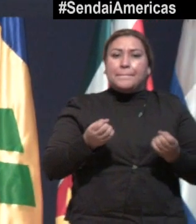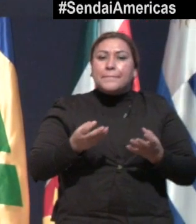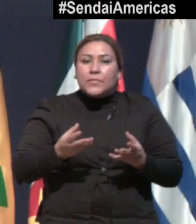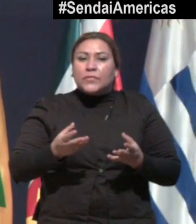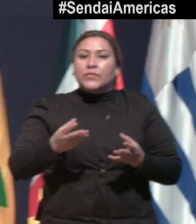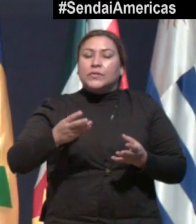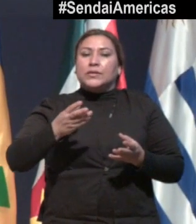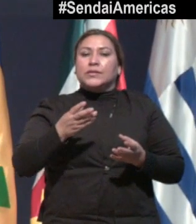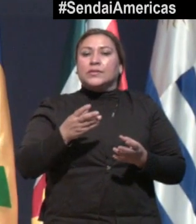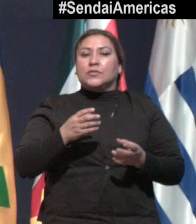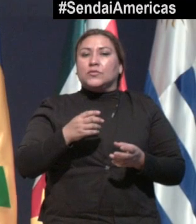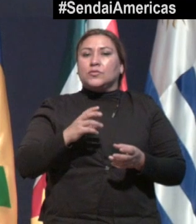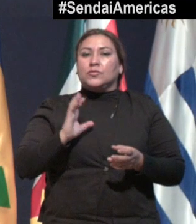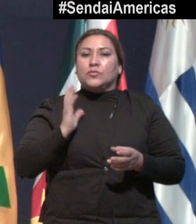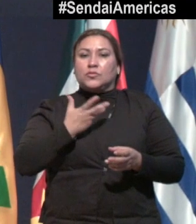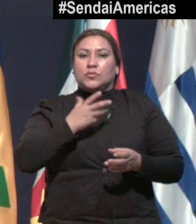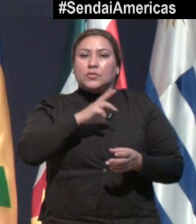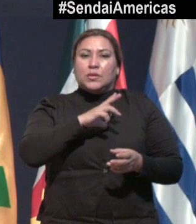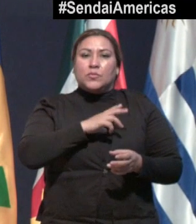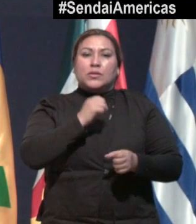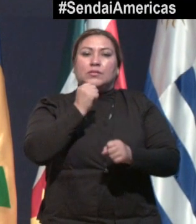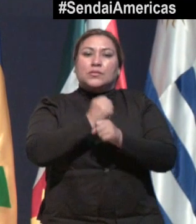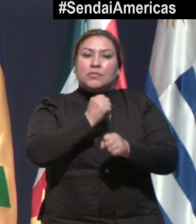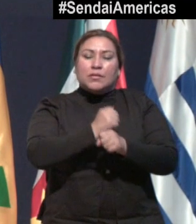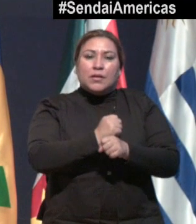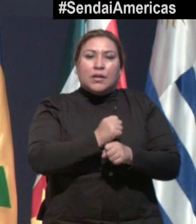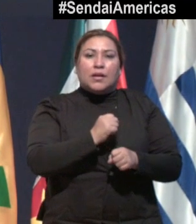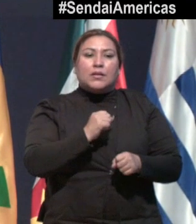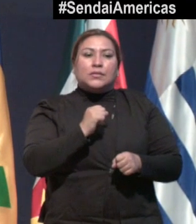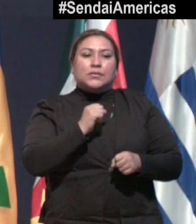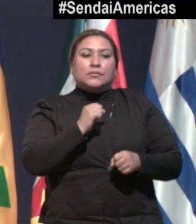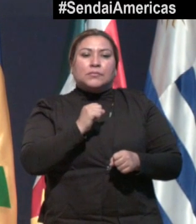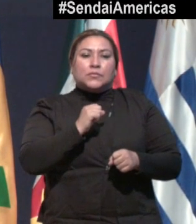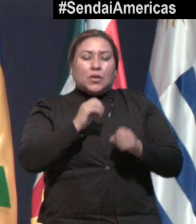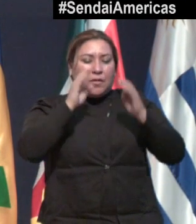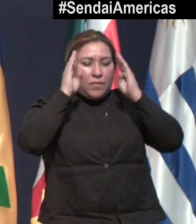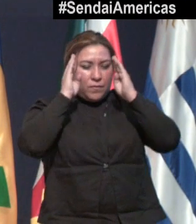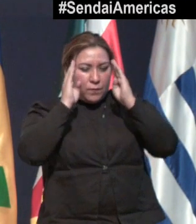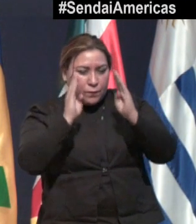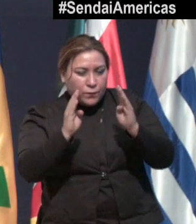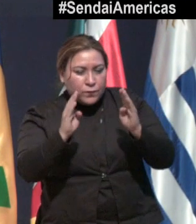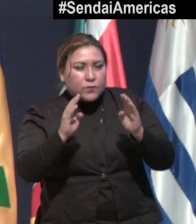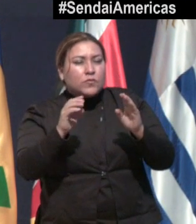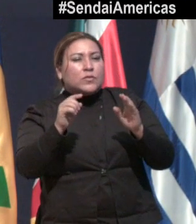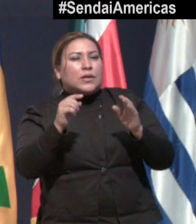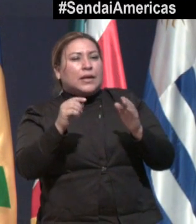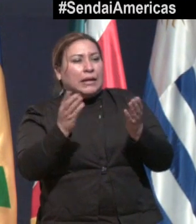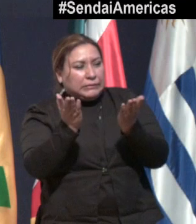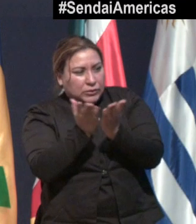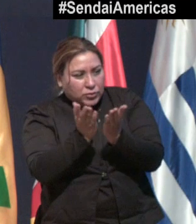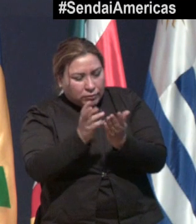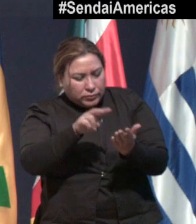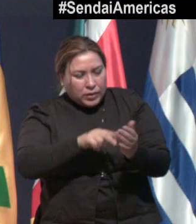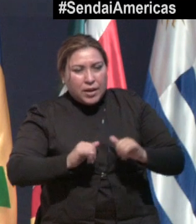nuestro trabajo hacer, tenemos que adoptar un enfoque probabilístico. Lo que este gráfico, que es un